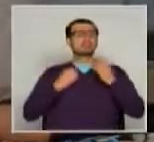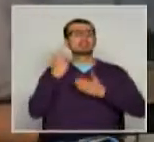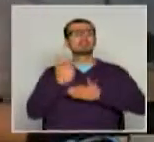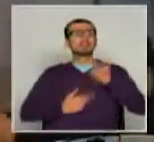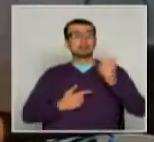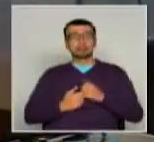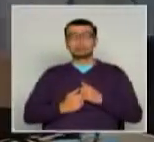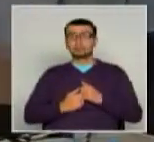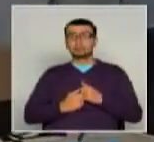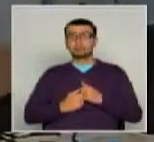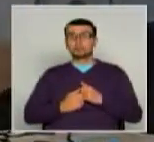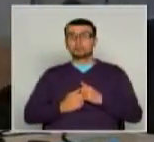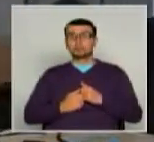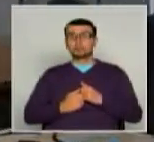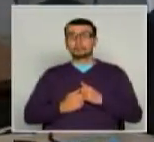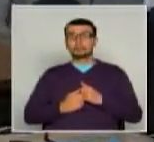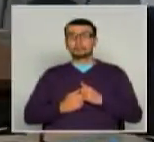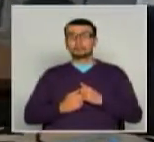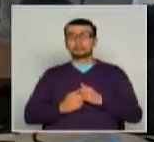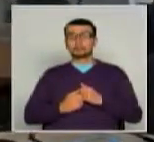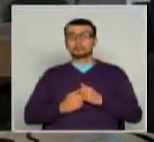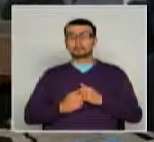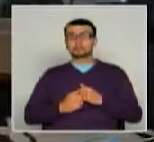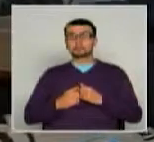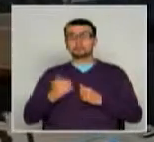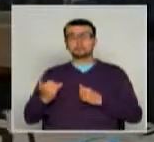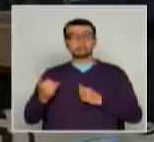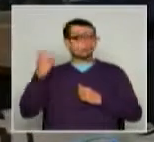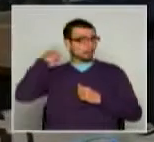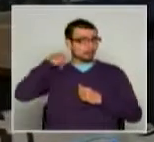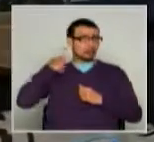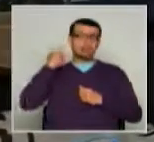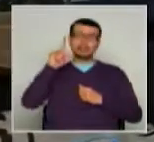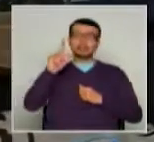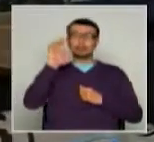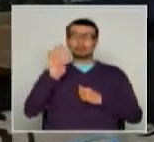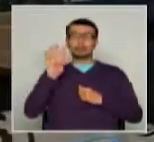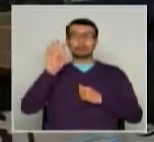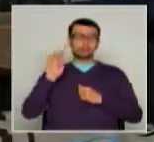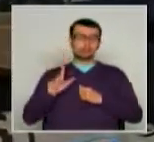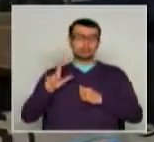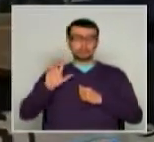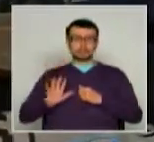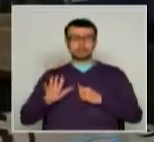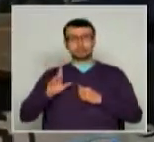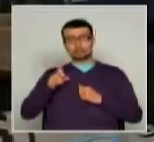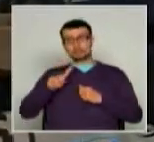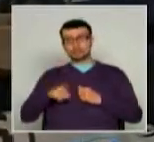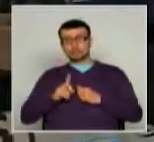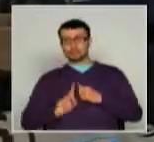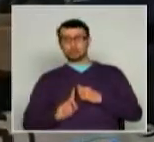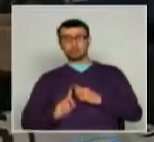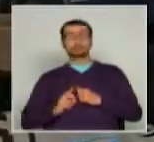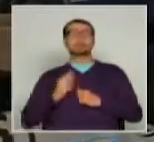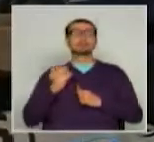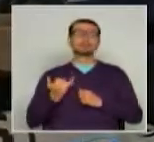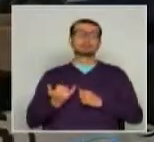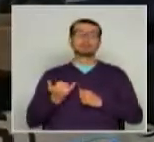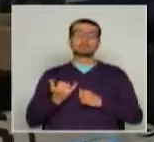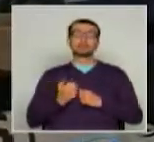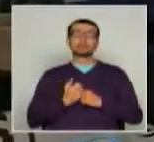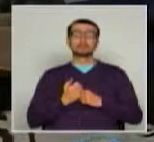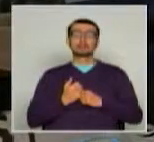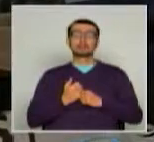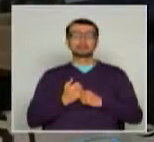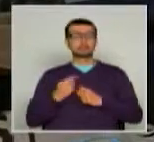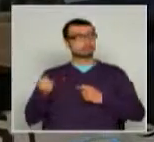ubicar vértebras lumbales, L4, L5, S1, y movilizar parte del cuerpo, y con